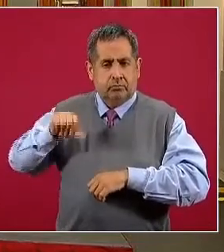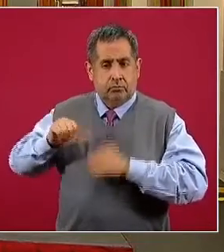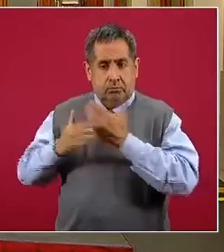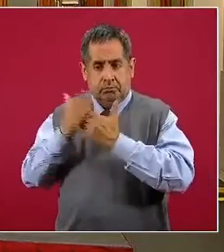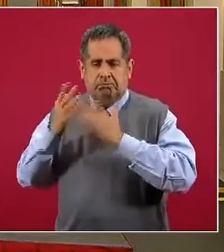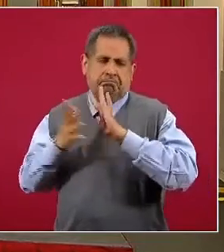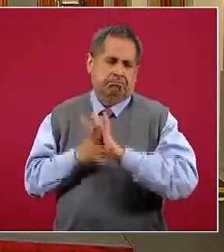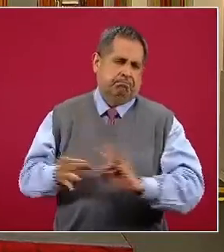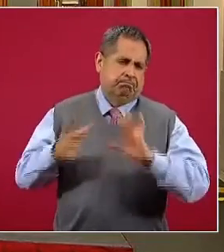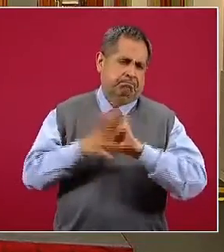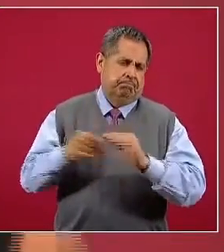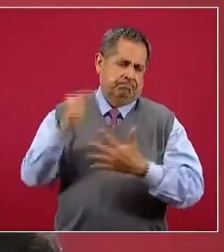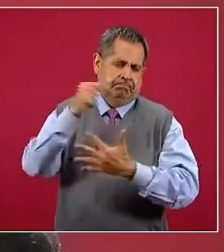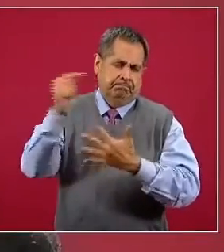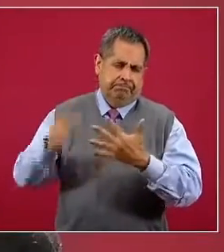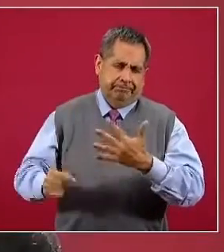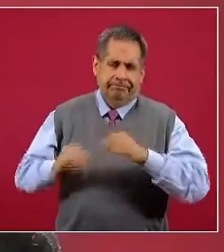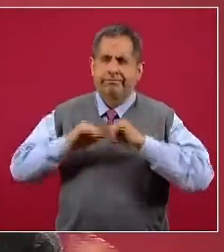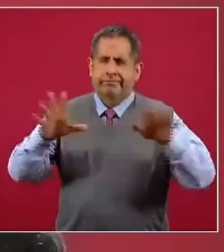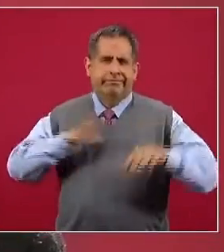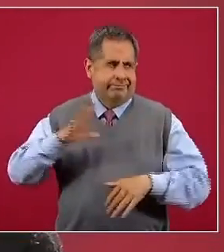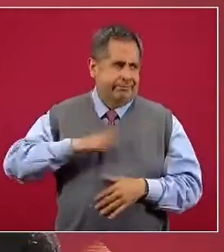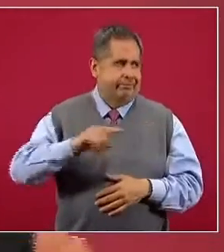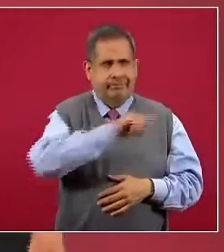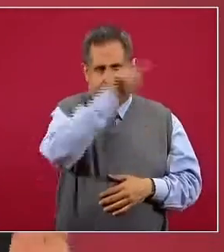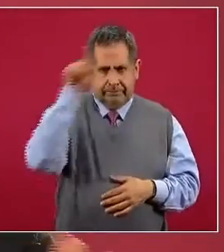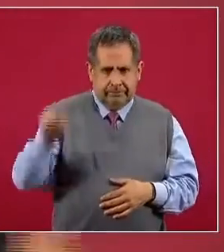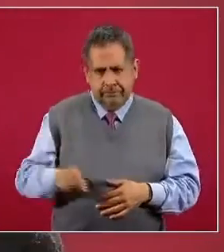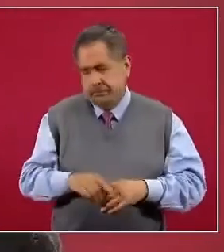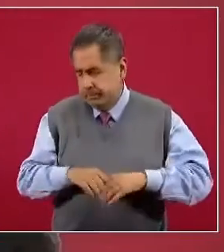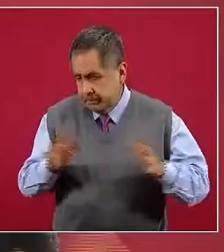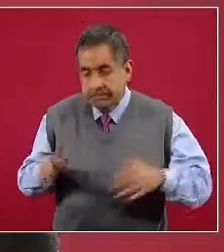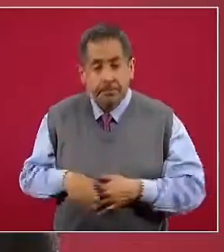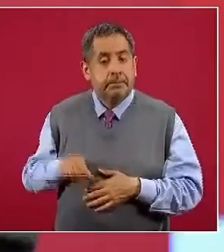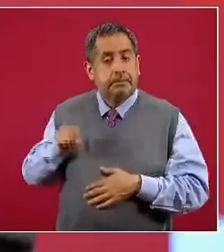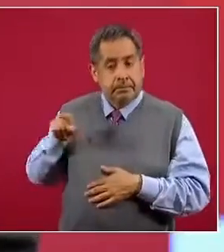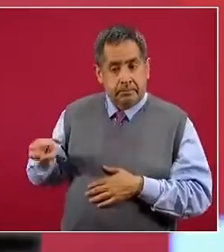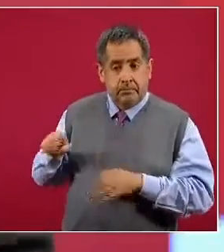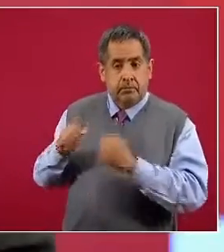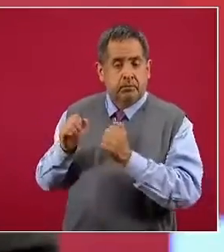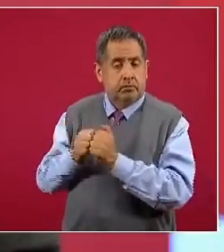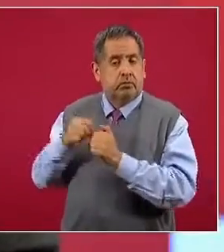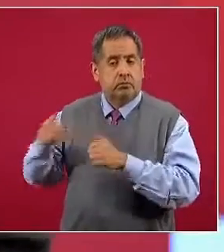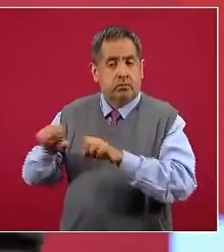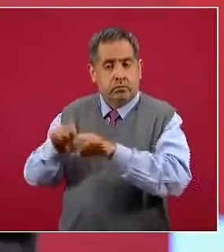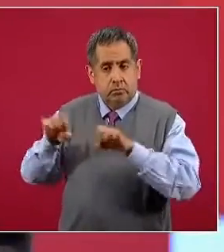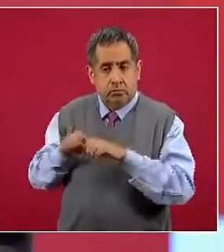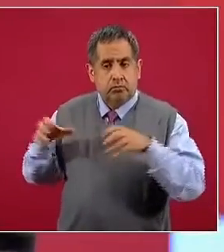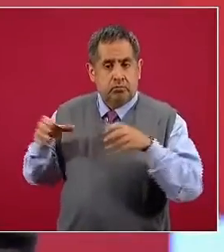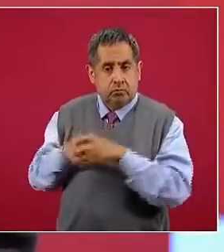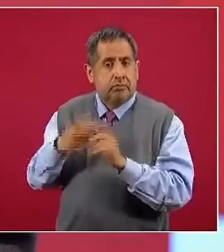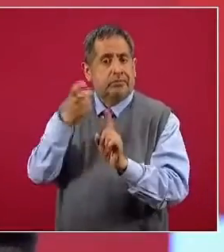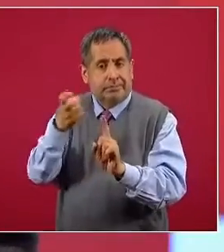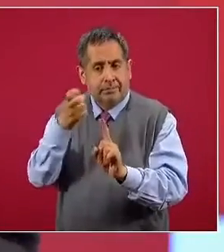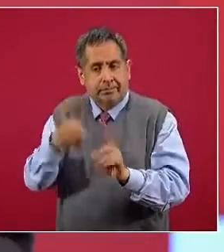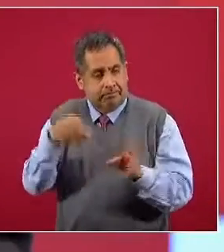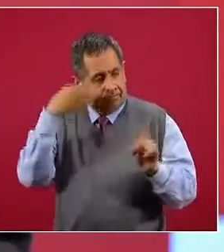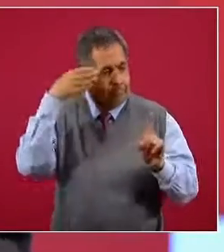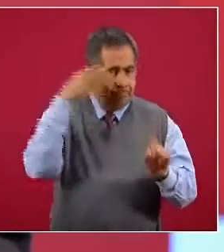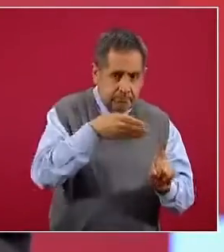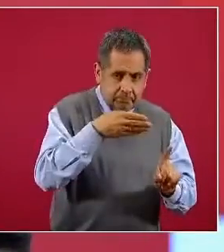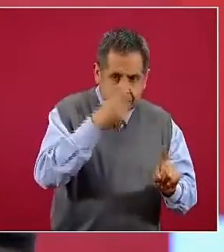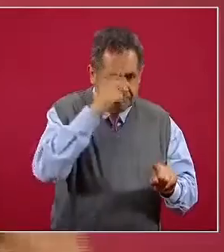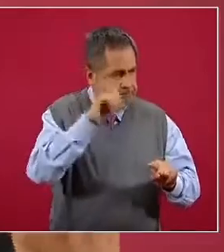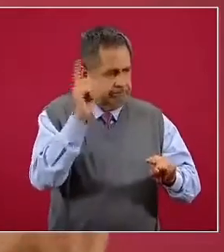mañana, y precisamente las acciones que ella y su equipo están tomando van dirigidas a esto,